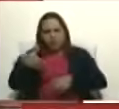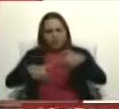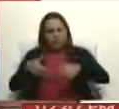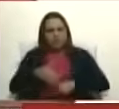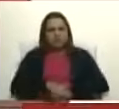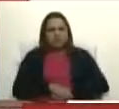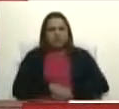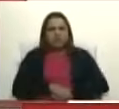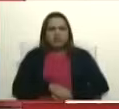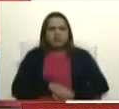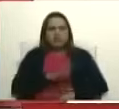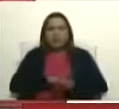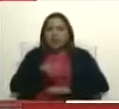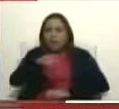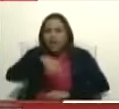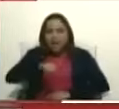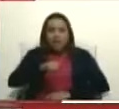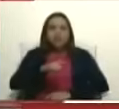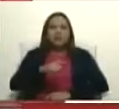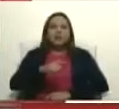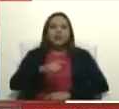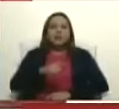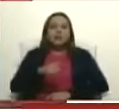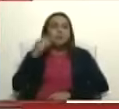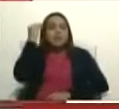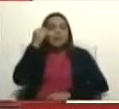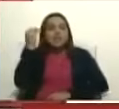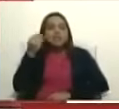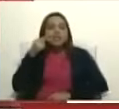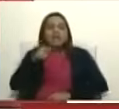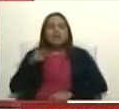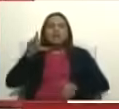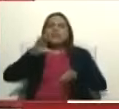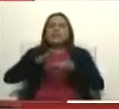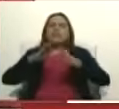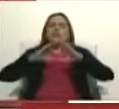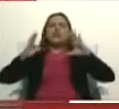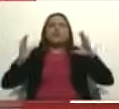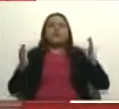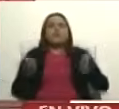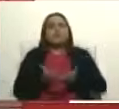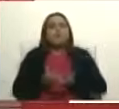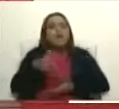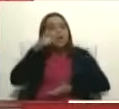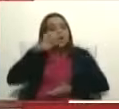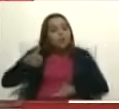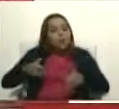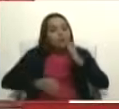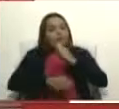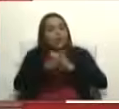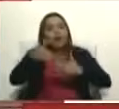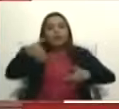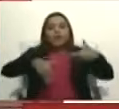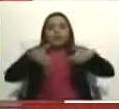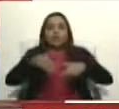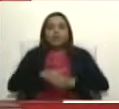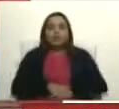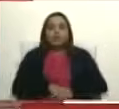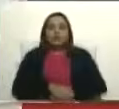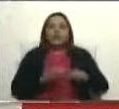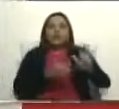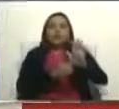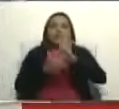creen sus mentiras y se creen el centro del mundo. El pueblo salió a votar, se